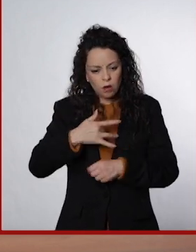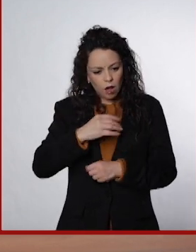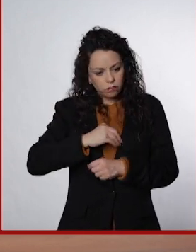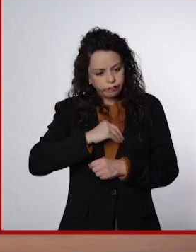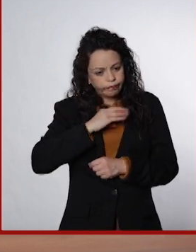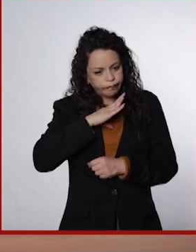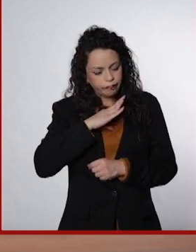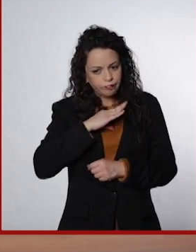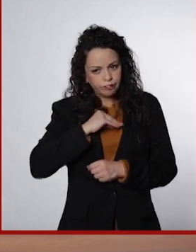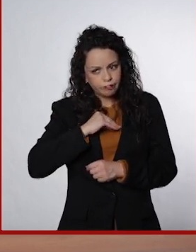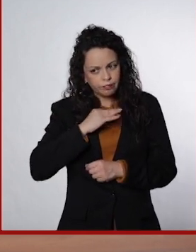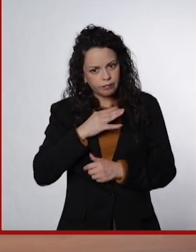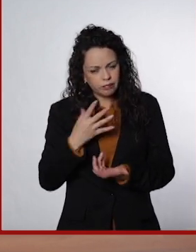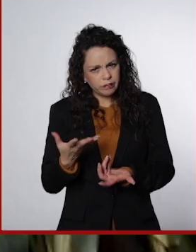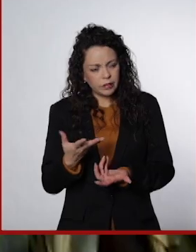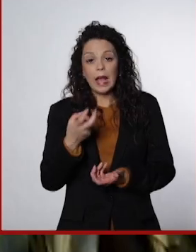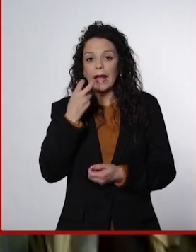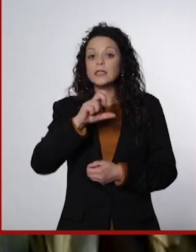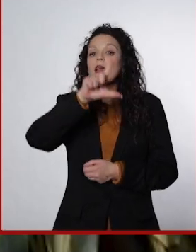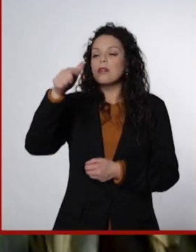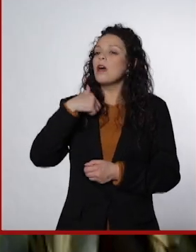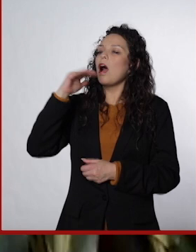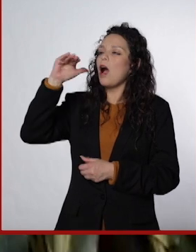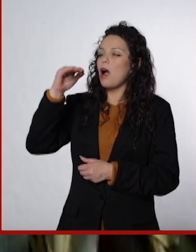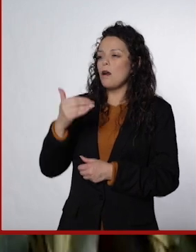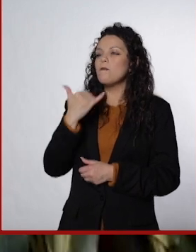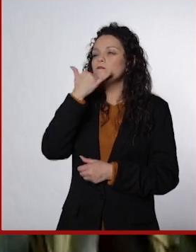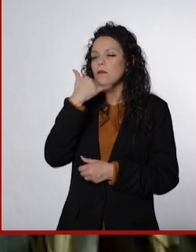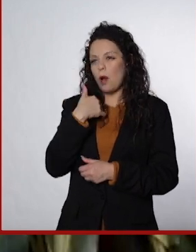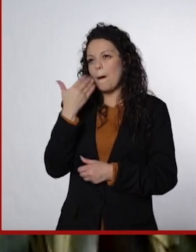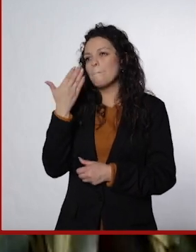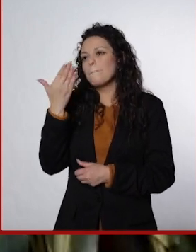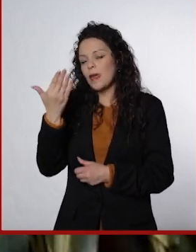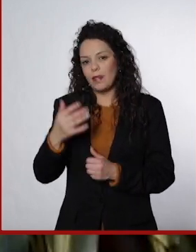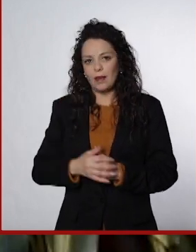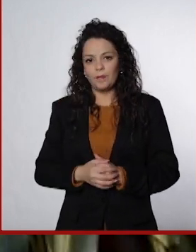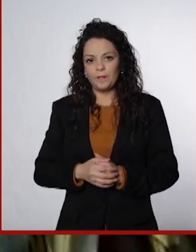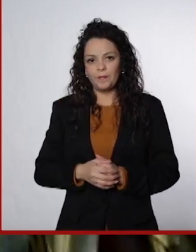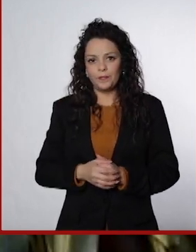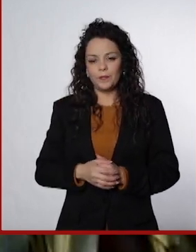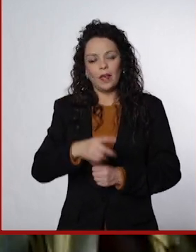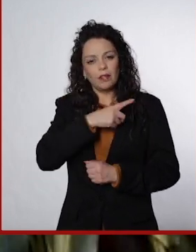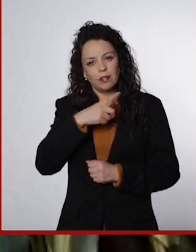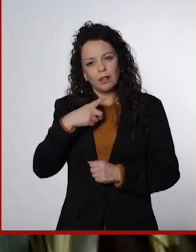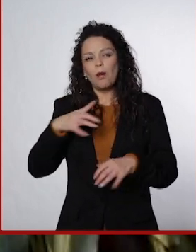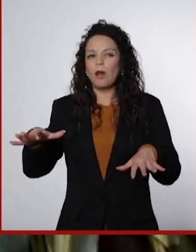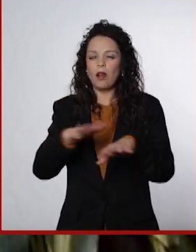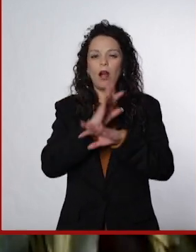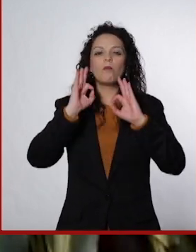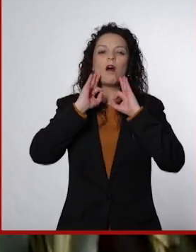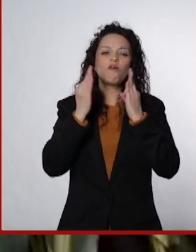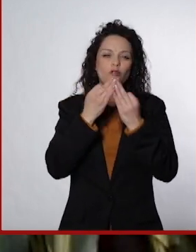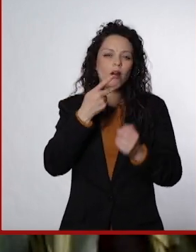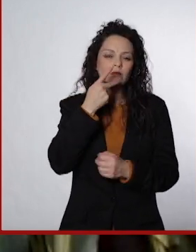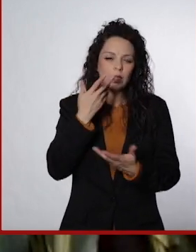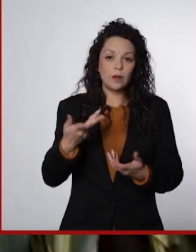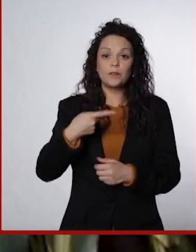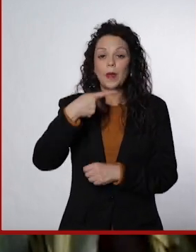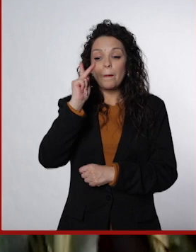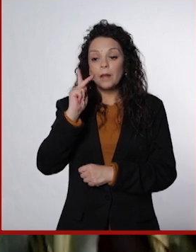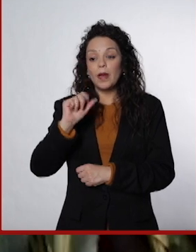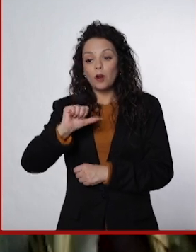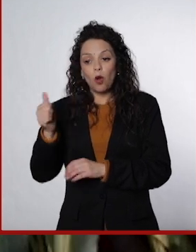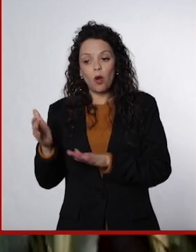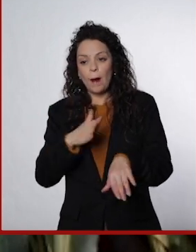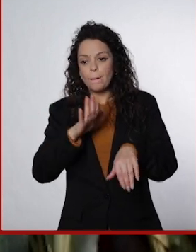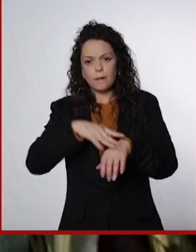para que nuestro bienestar pueda aumentar. Y sin entrarle así muy a detalle a cada uno de esos pasos, el ejercicio que yo sugeriría,